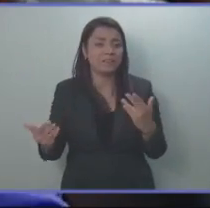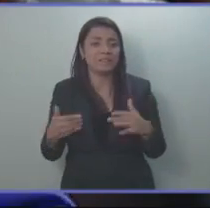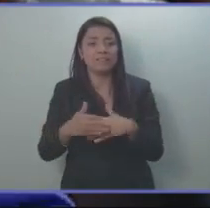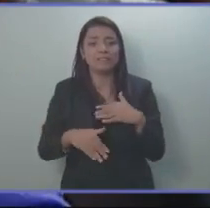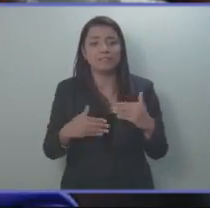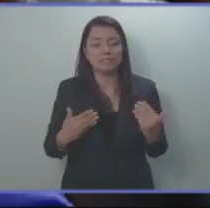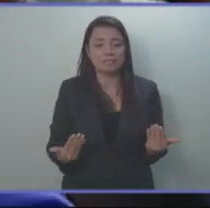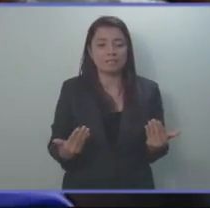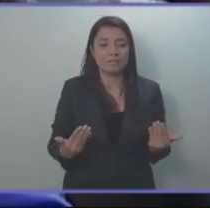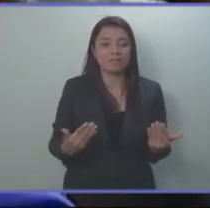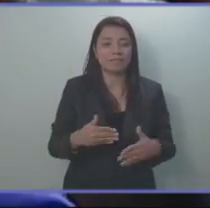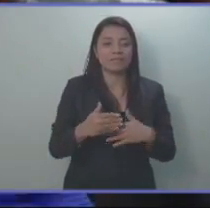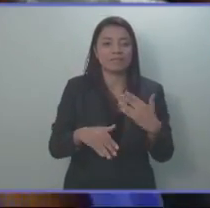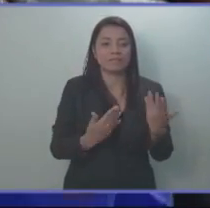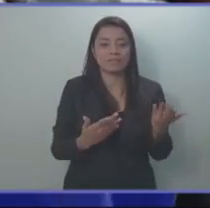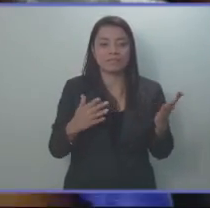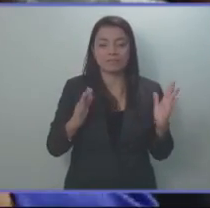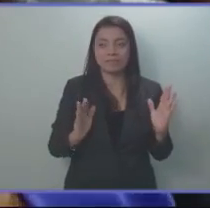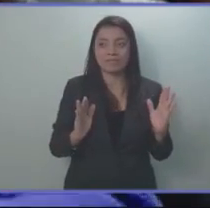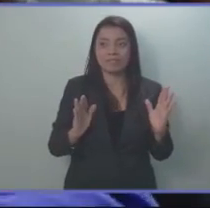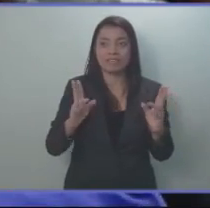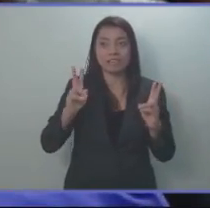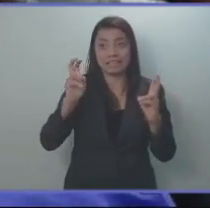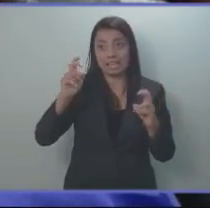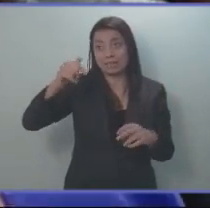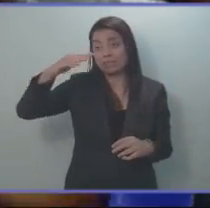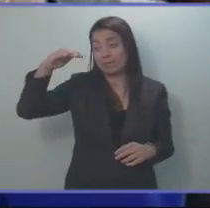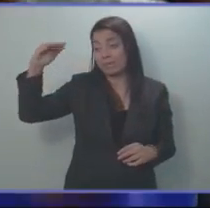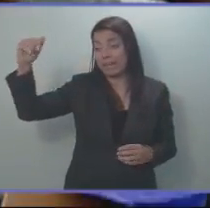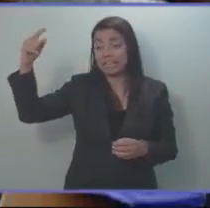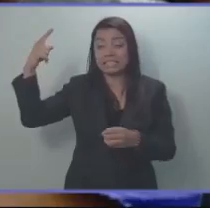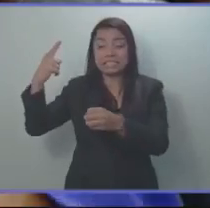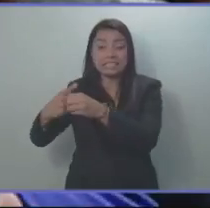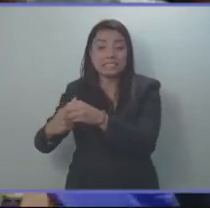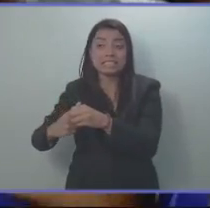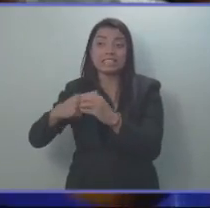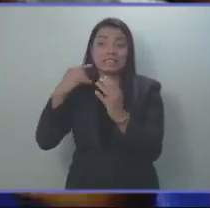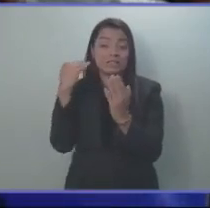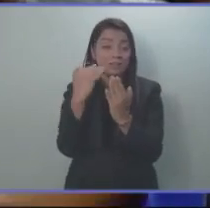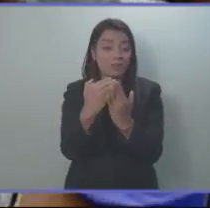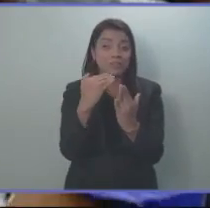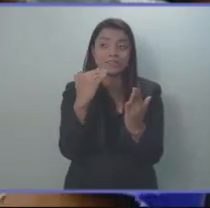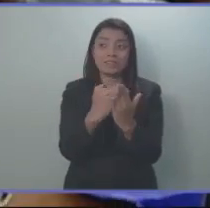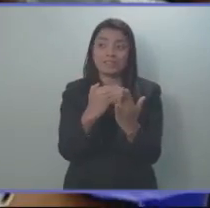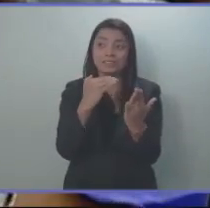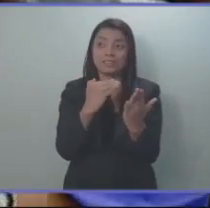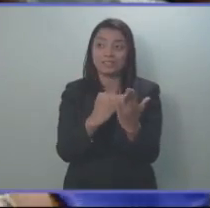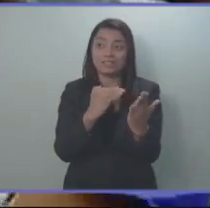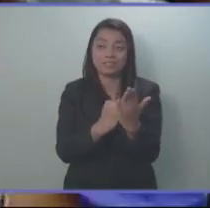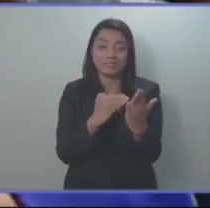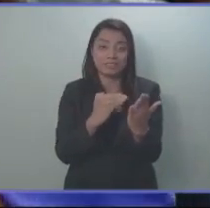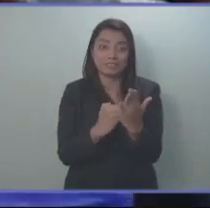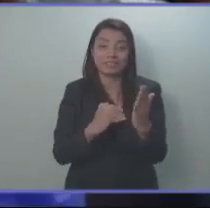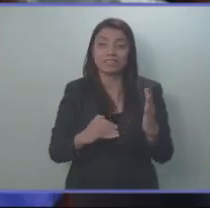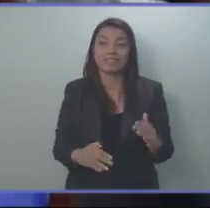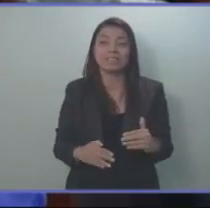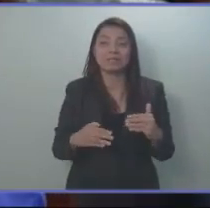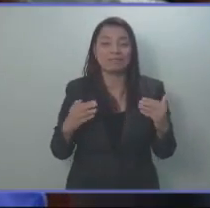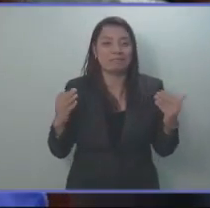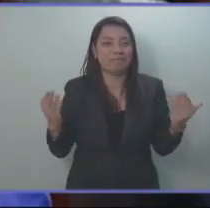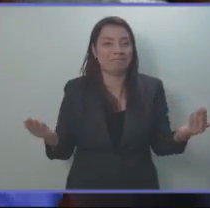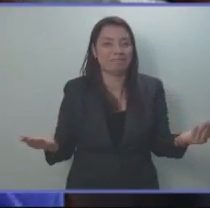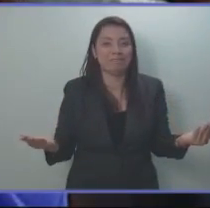tienen que ver con el tema China, una por una se lean en un orden. En este caso, como ya le dimos el